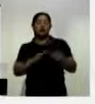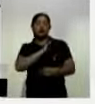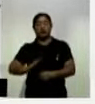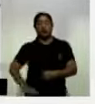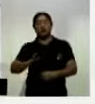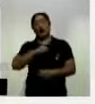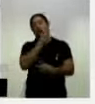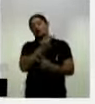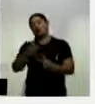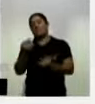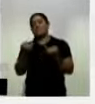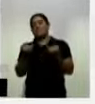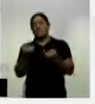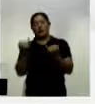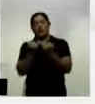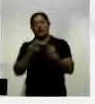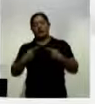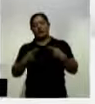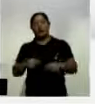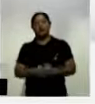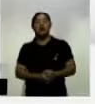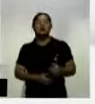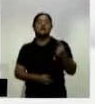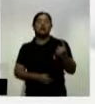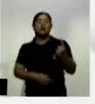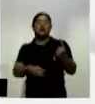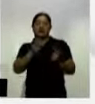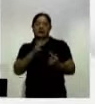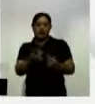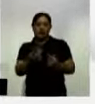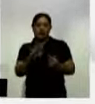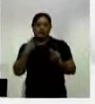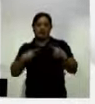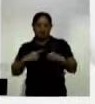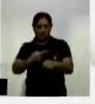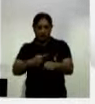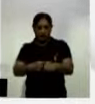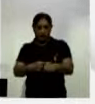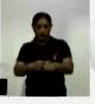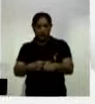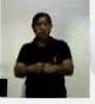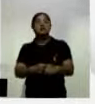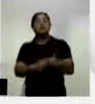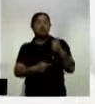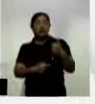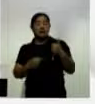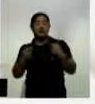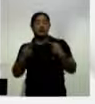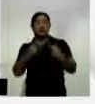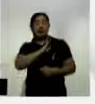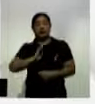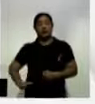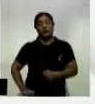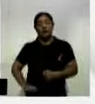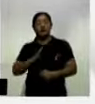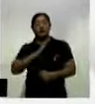Zacualpan y Xalostoc 3, Atlangatepec, Emiliano Zapata, Ixtenco, Santoro, Alzayanca y Terrenate registran 2 casos por